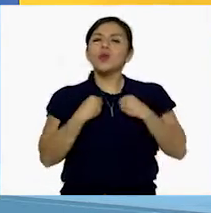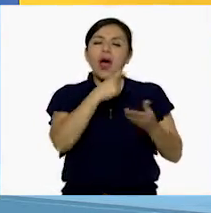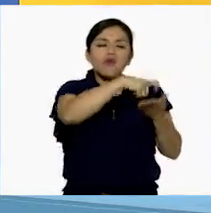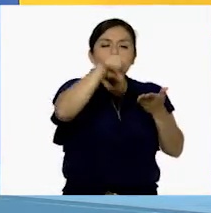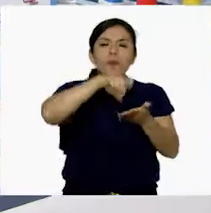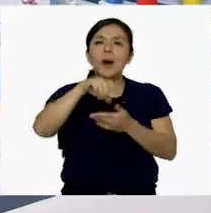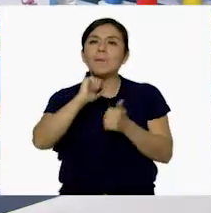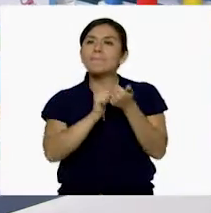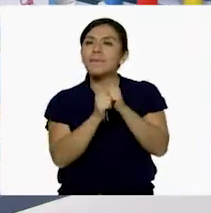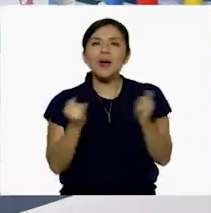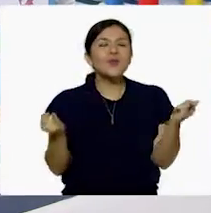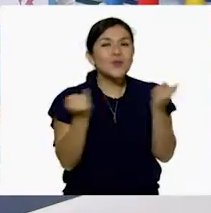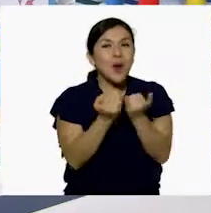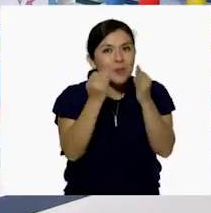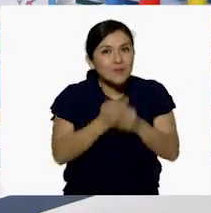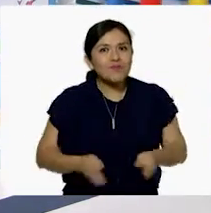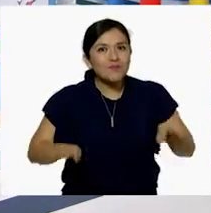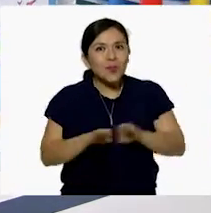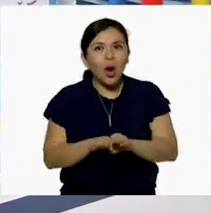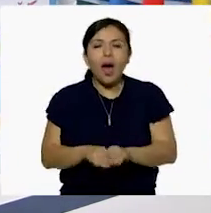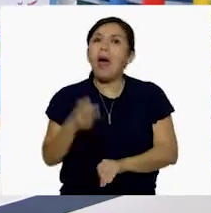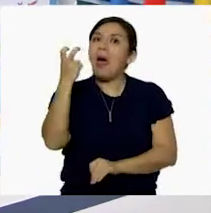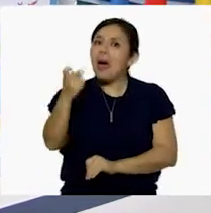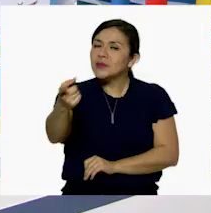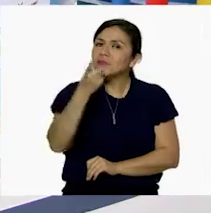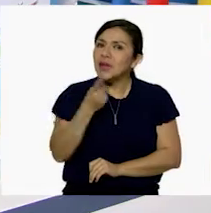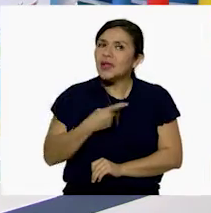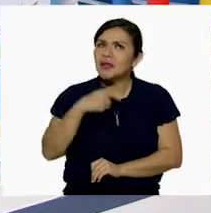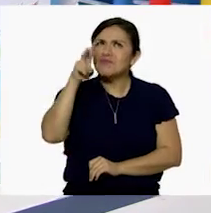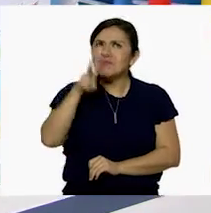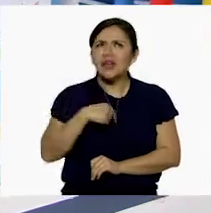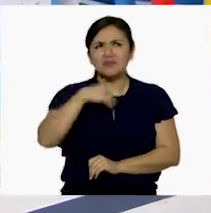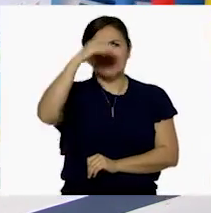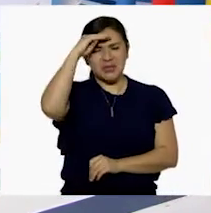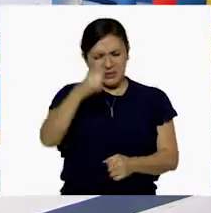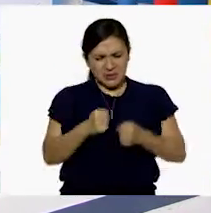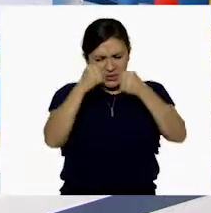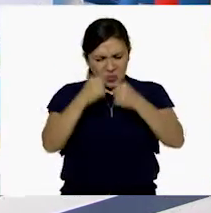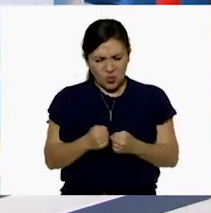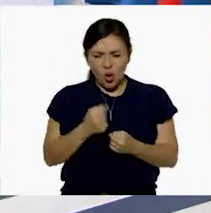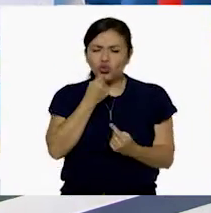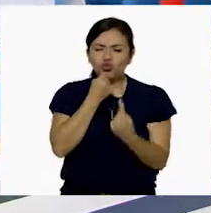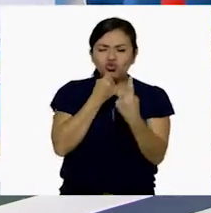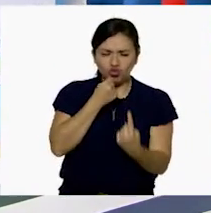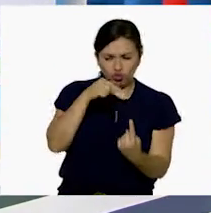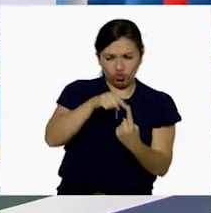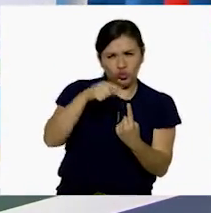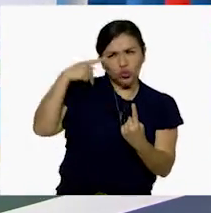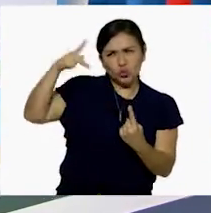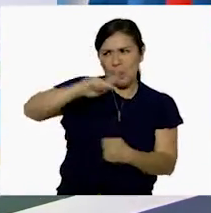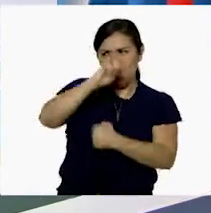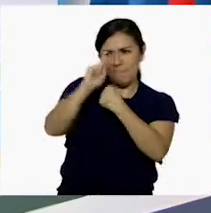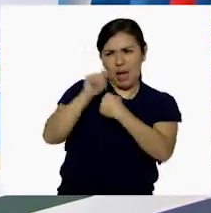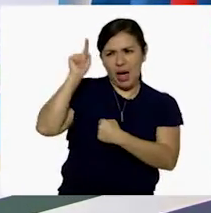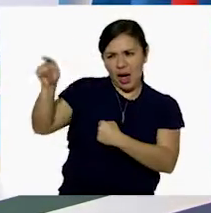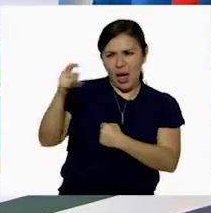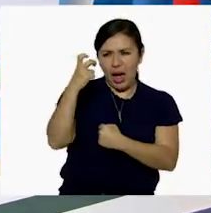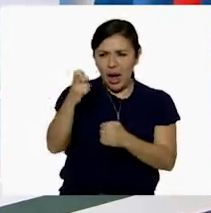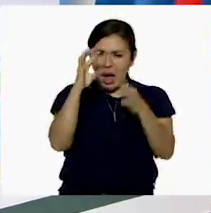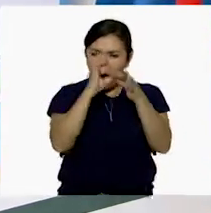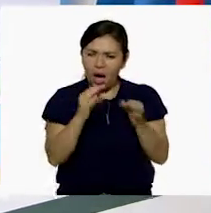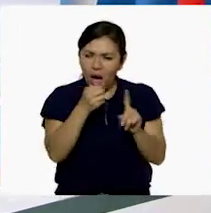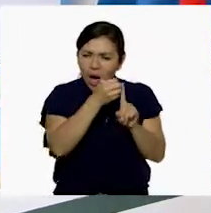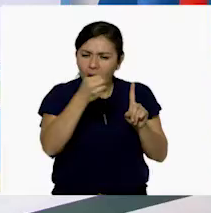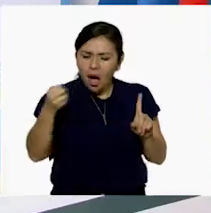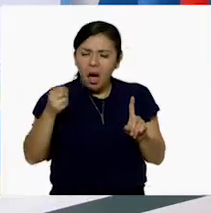cotidiana. Así es, Gaby. Y ahora que lo mencionas, seguro que para un niño musulmán de Marrakech lo descrito por Canetti era,